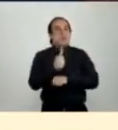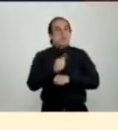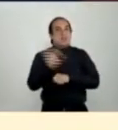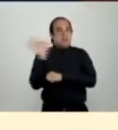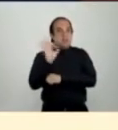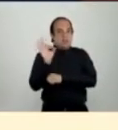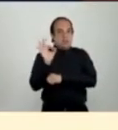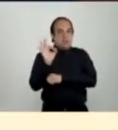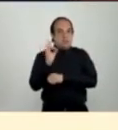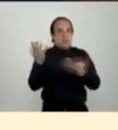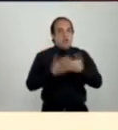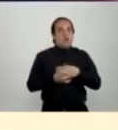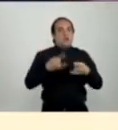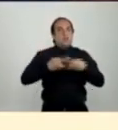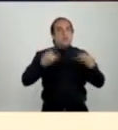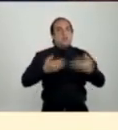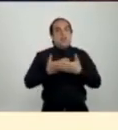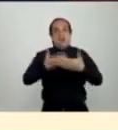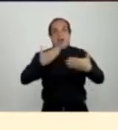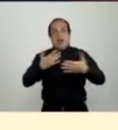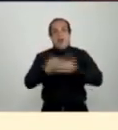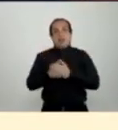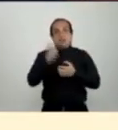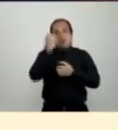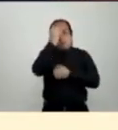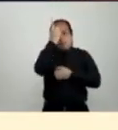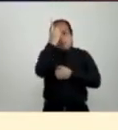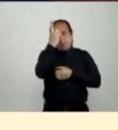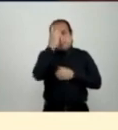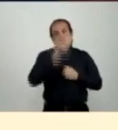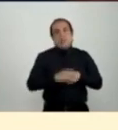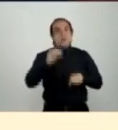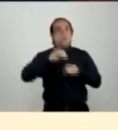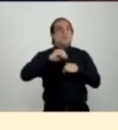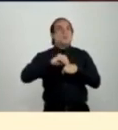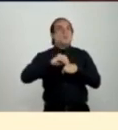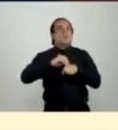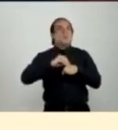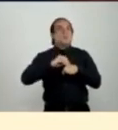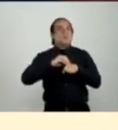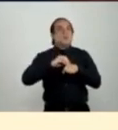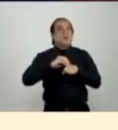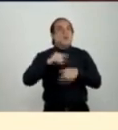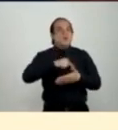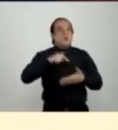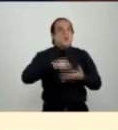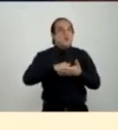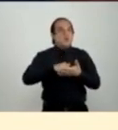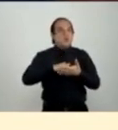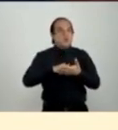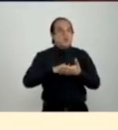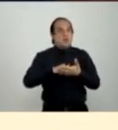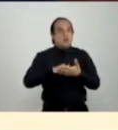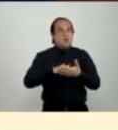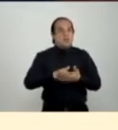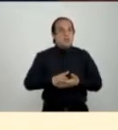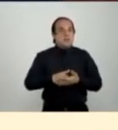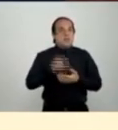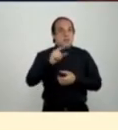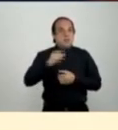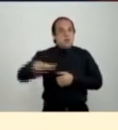a una historia preinventada le podía poner una serie de, digamos, de color local y de escenarios y de búsqueda de